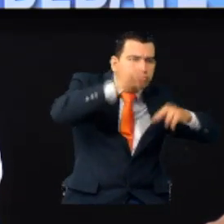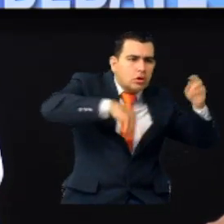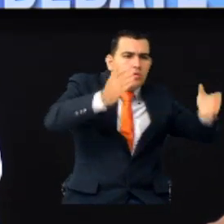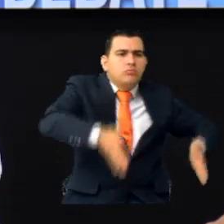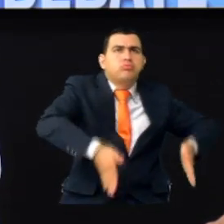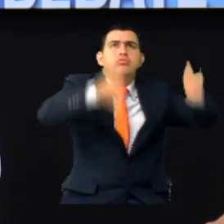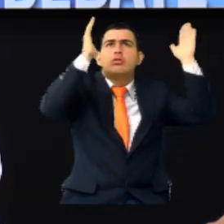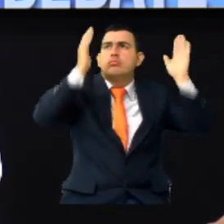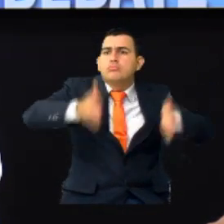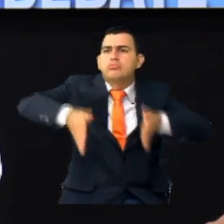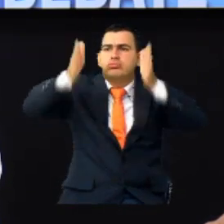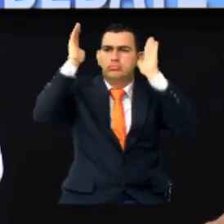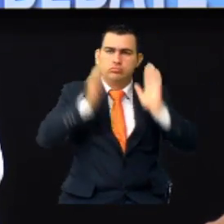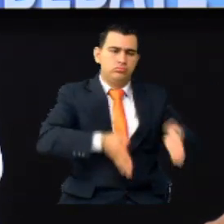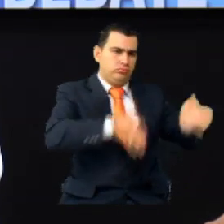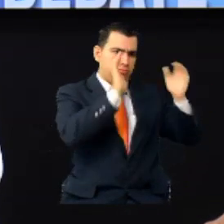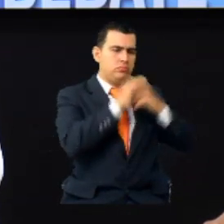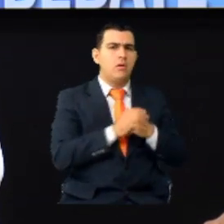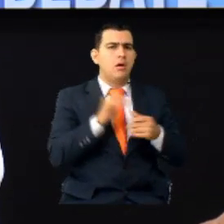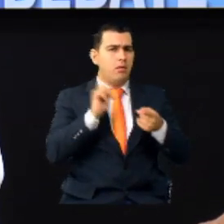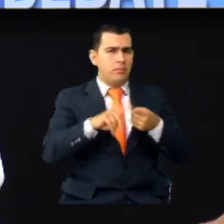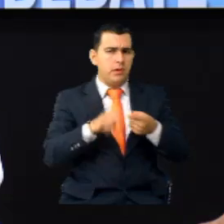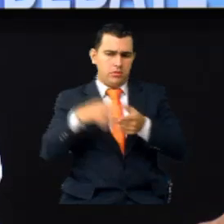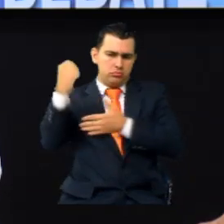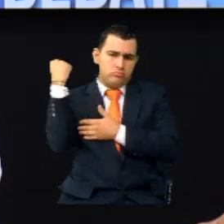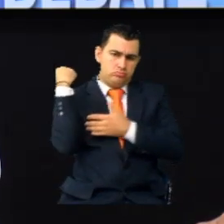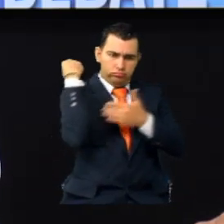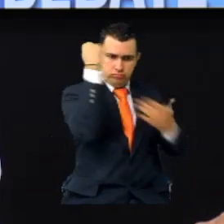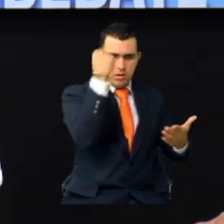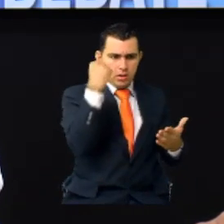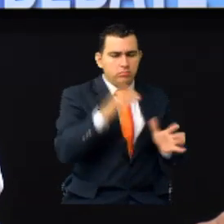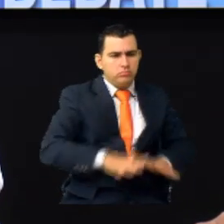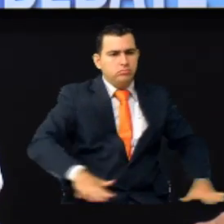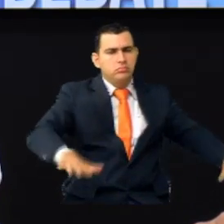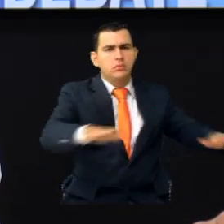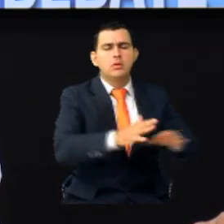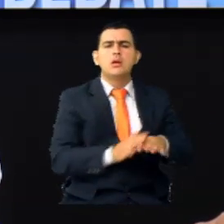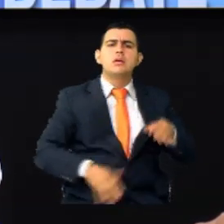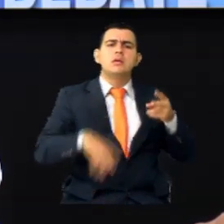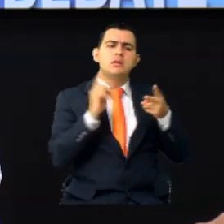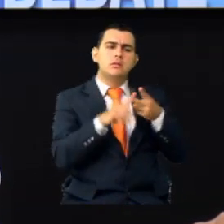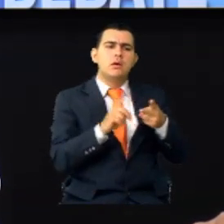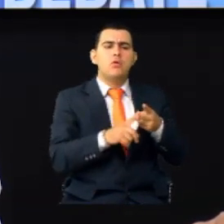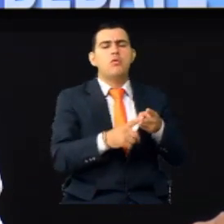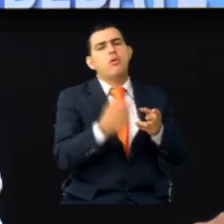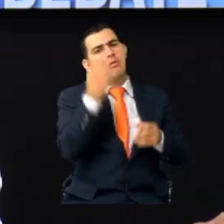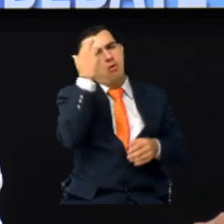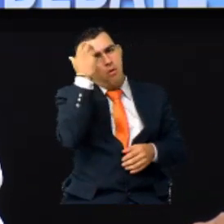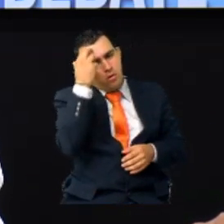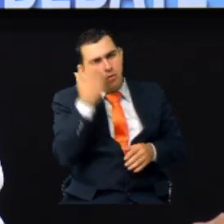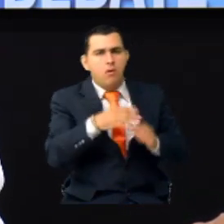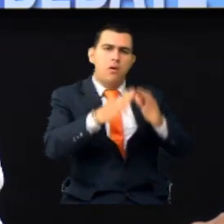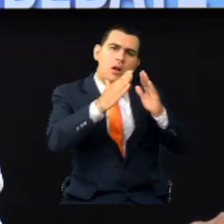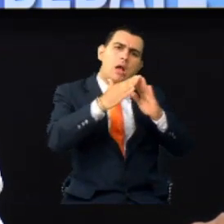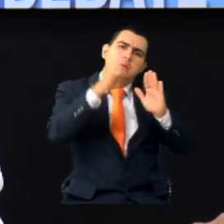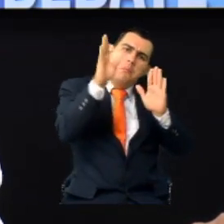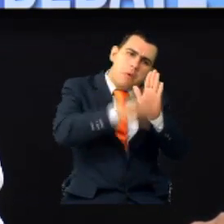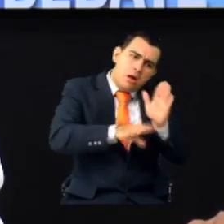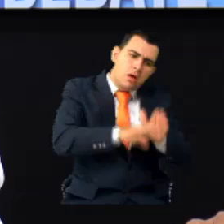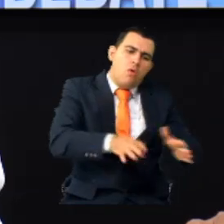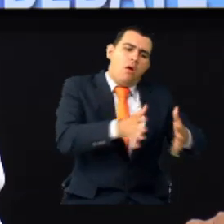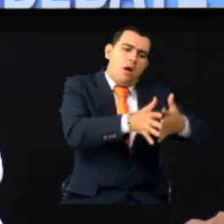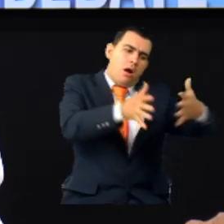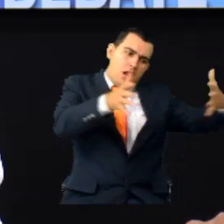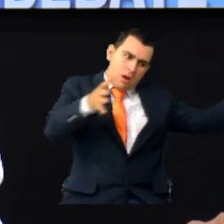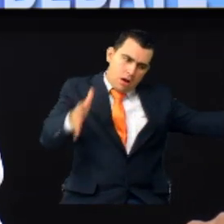garantizar, primero, una optimización de los recursos y, en segundo lugar, garantizar que la vivienda salga mucho más económica, salga mucho más amplia y una